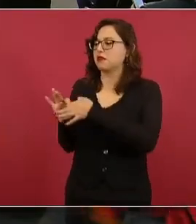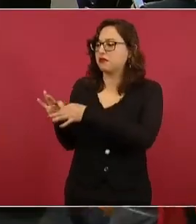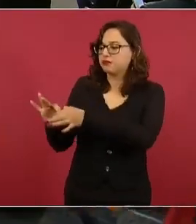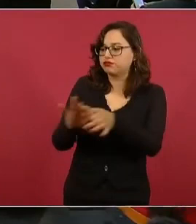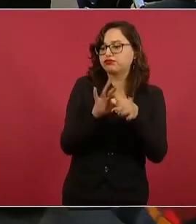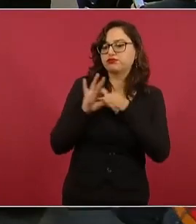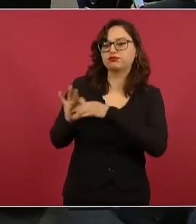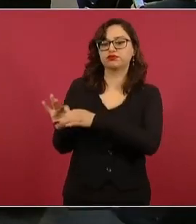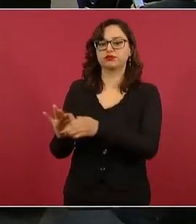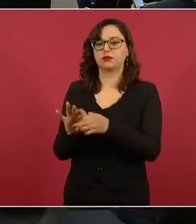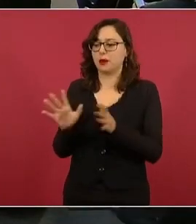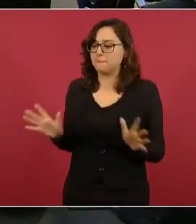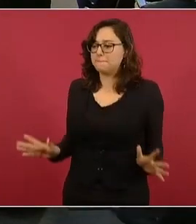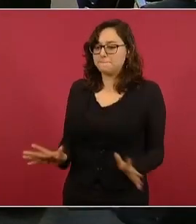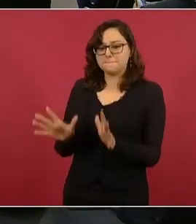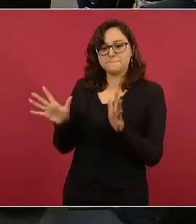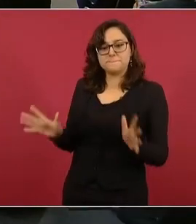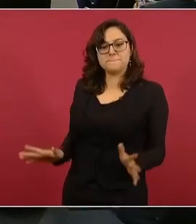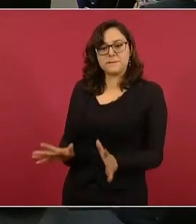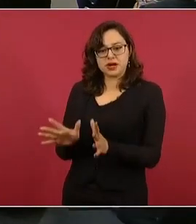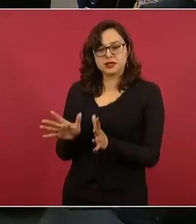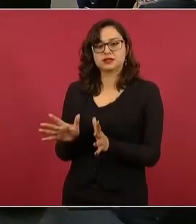familias.